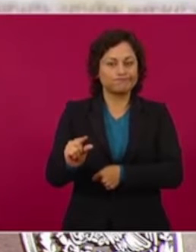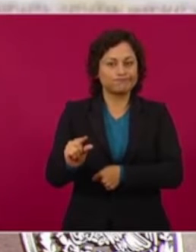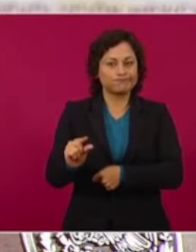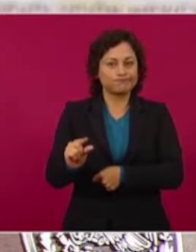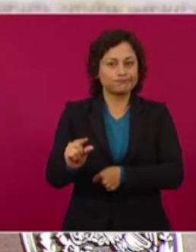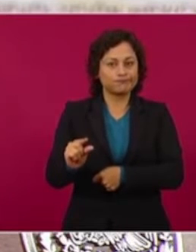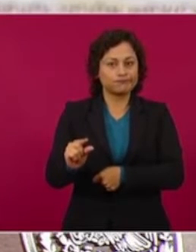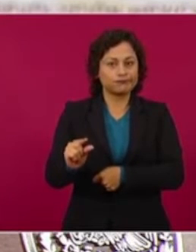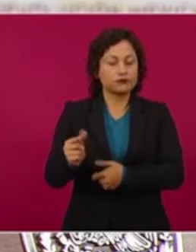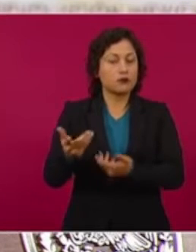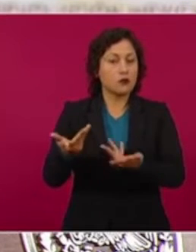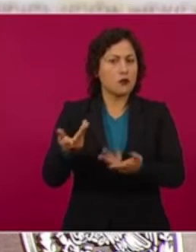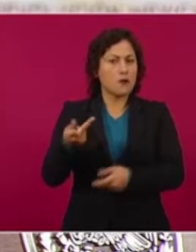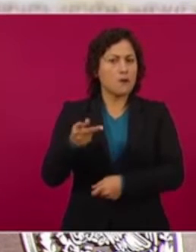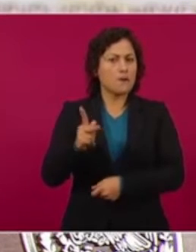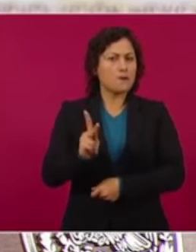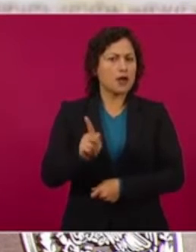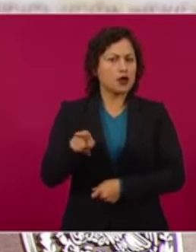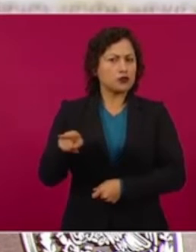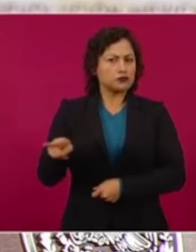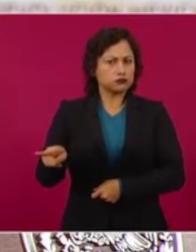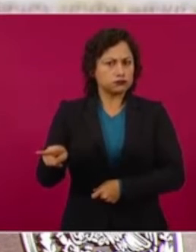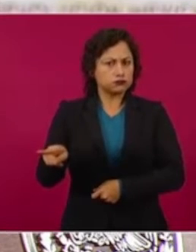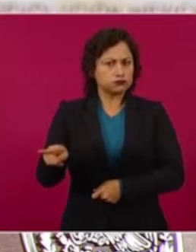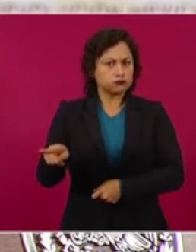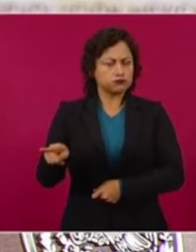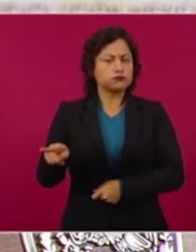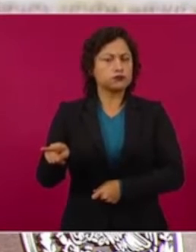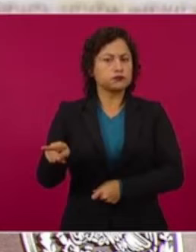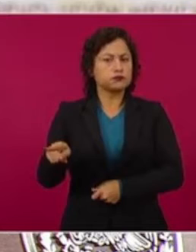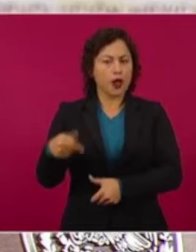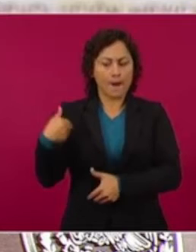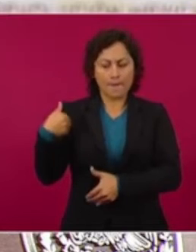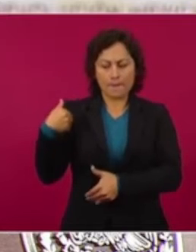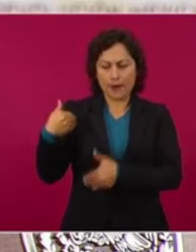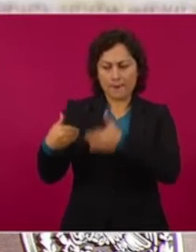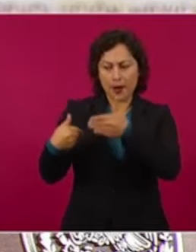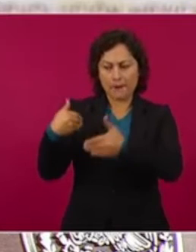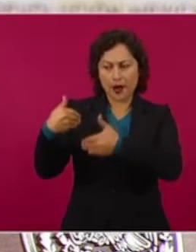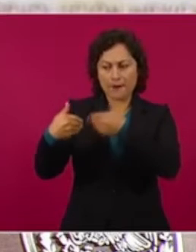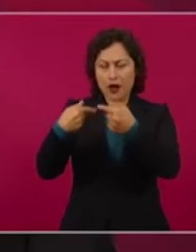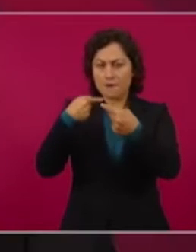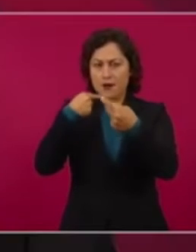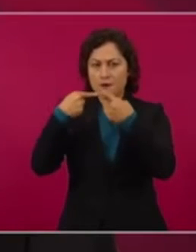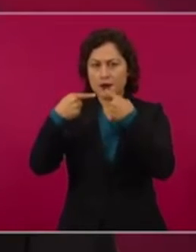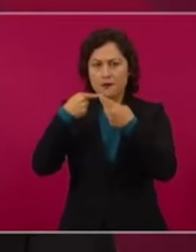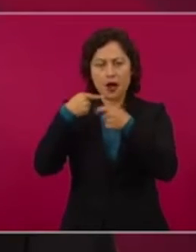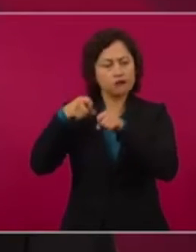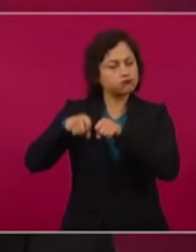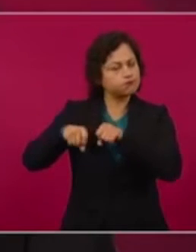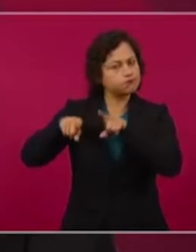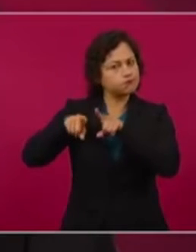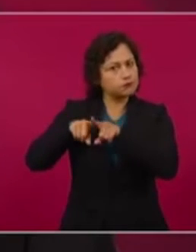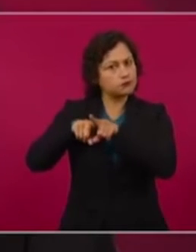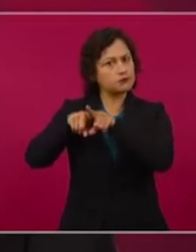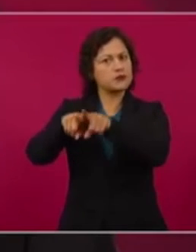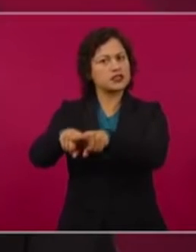y sin embargo sostuvieron durante todo este tiempo el precio, las condiciones,